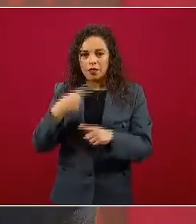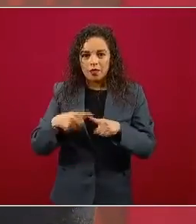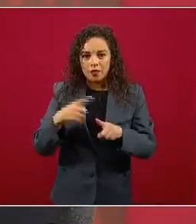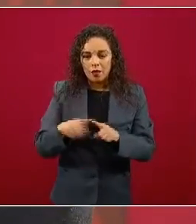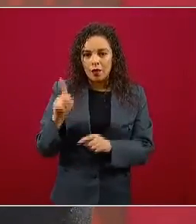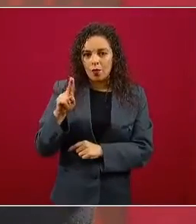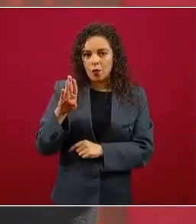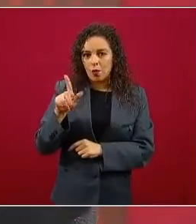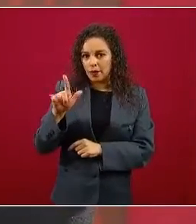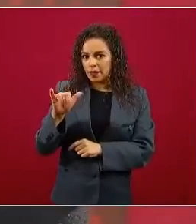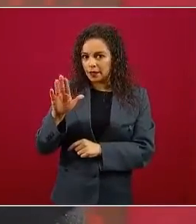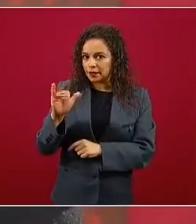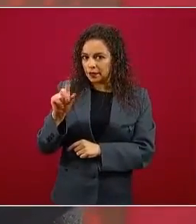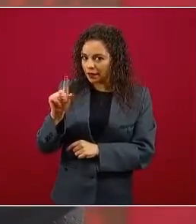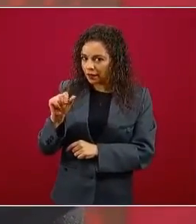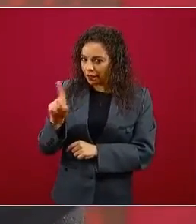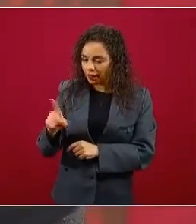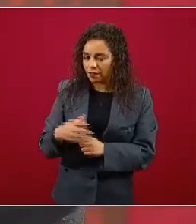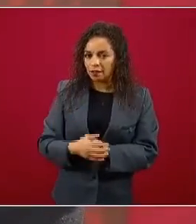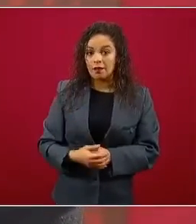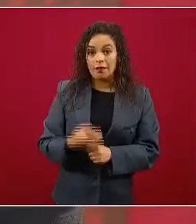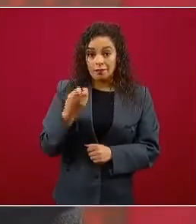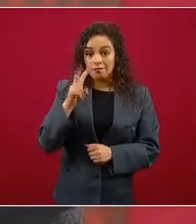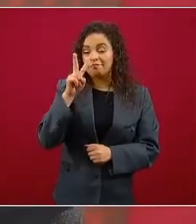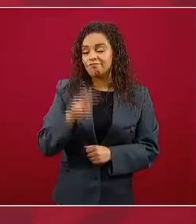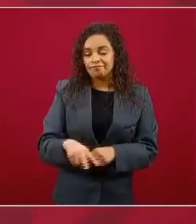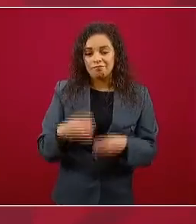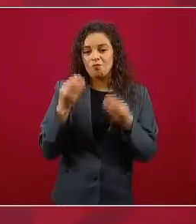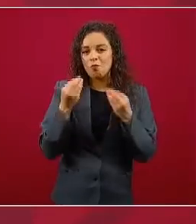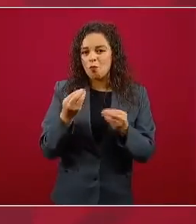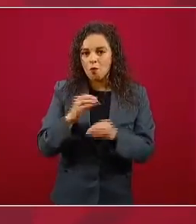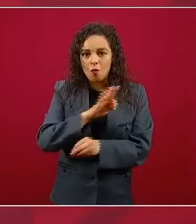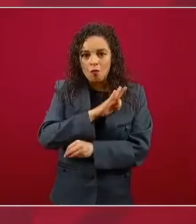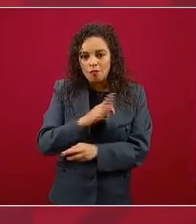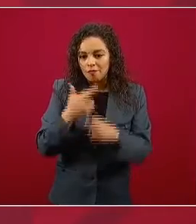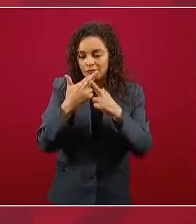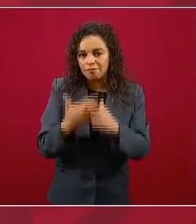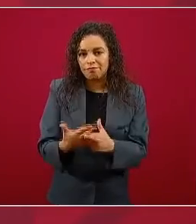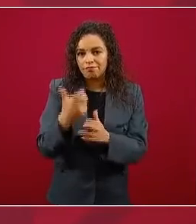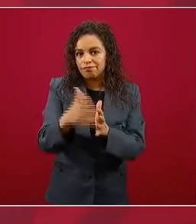y van a ahorrar mucho,